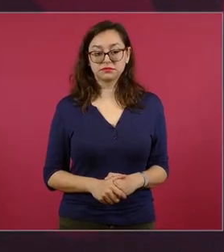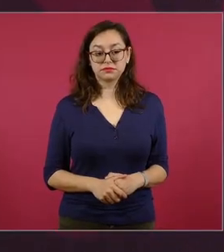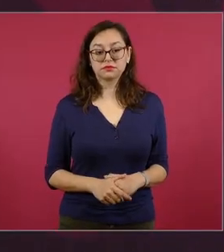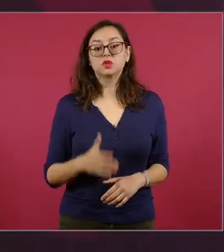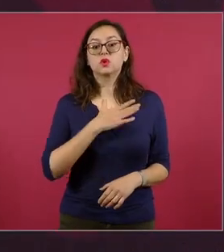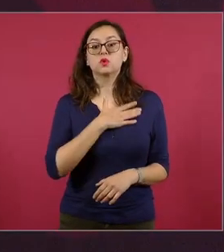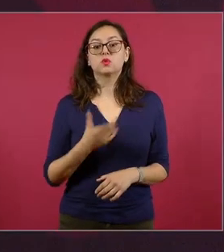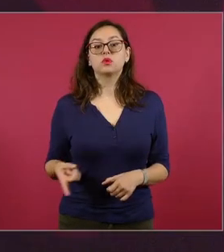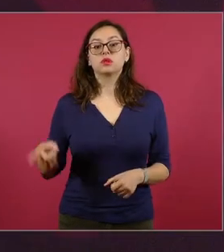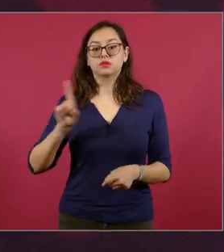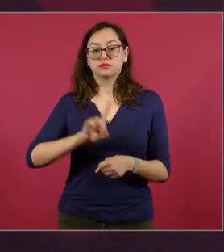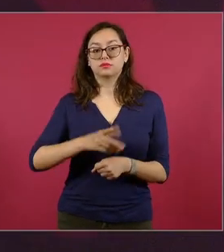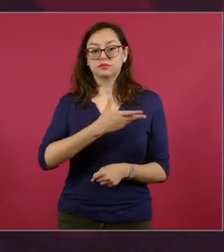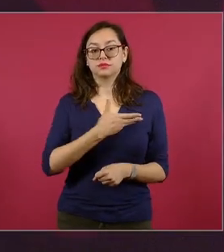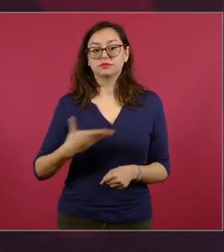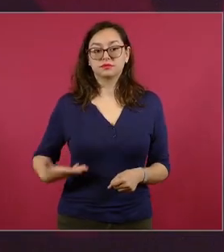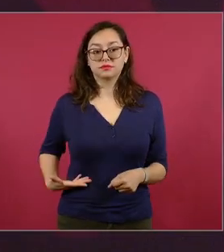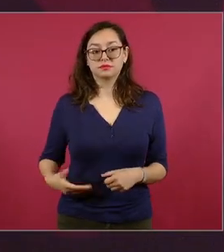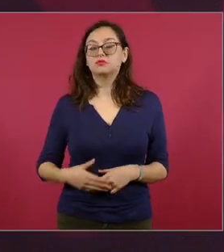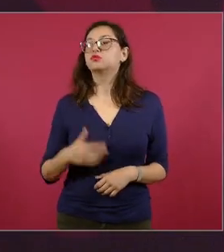Buenos días, señor presidente. Sí, aquí estoy.